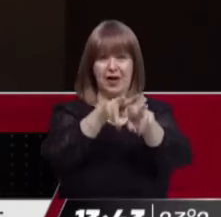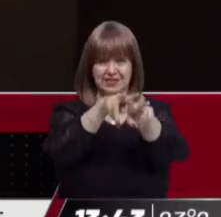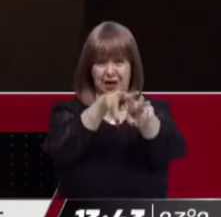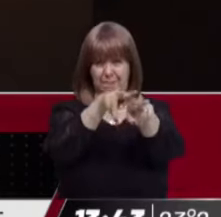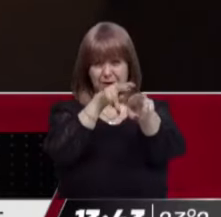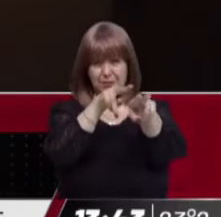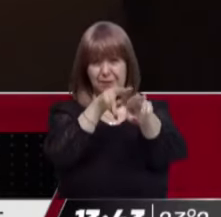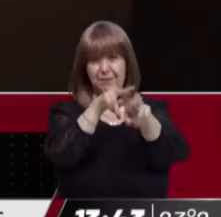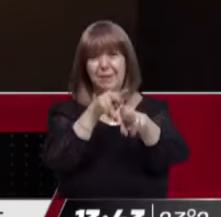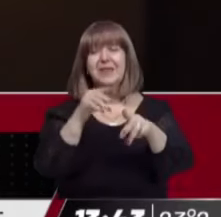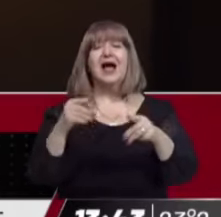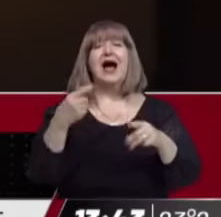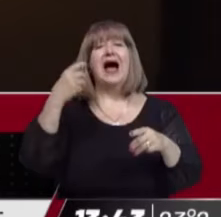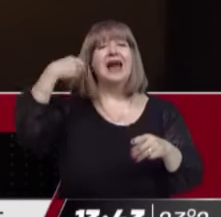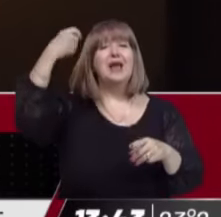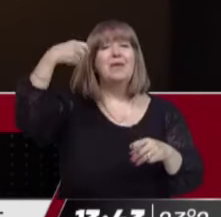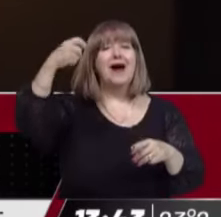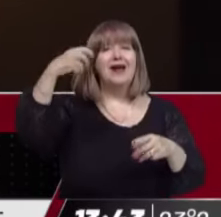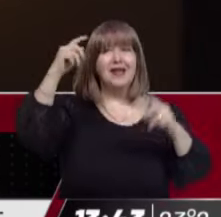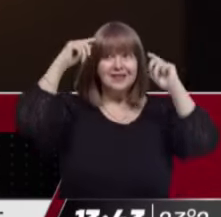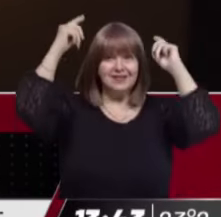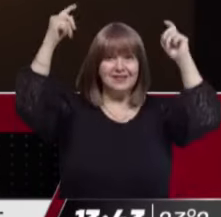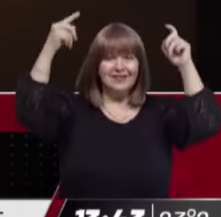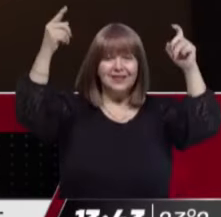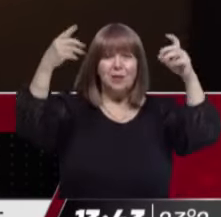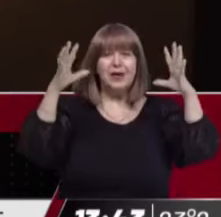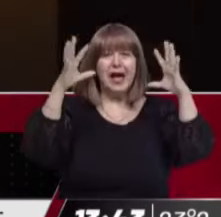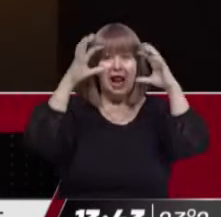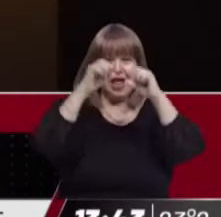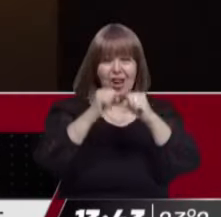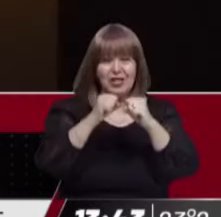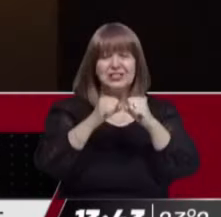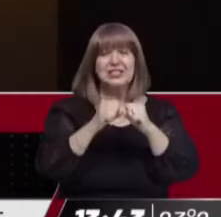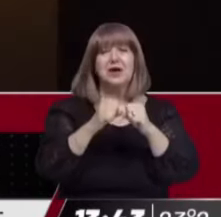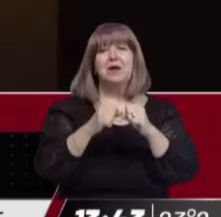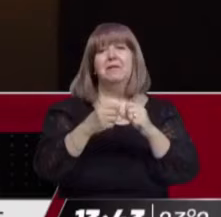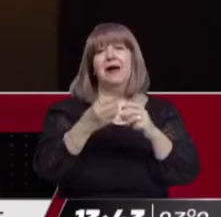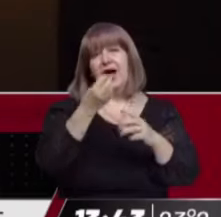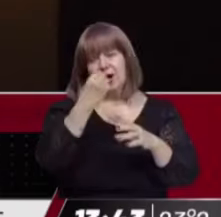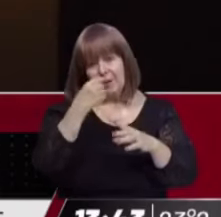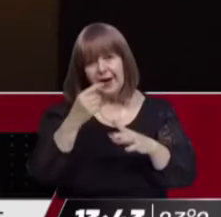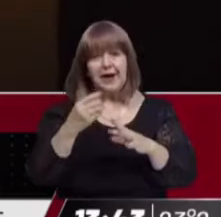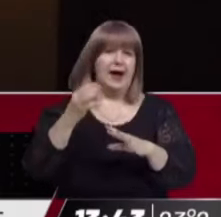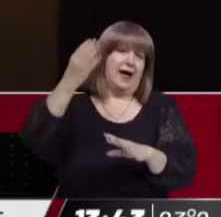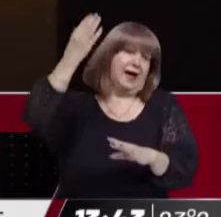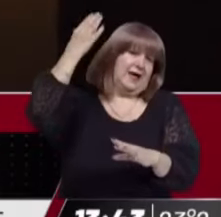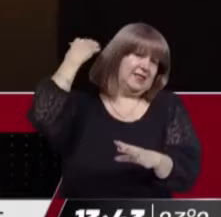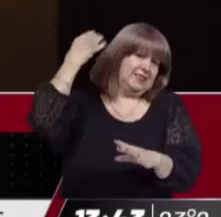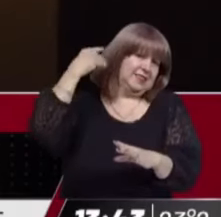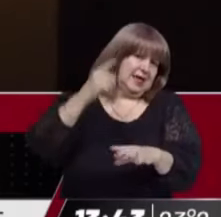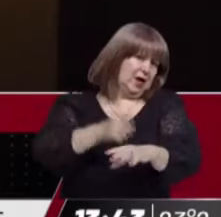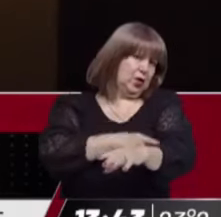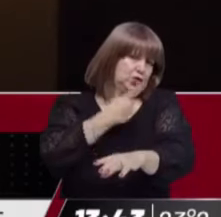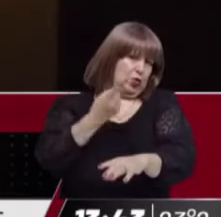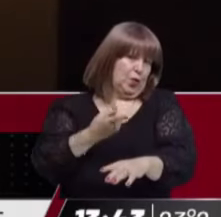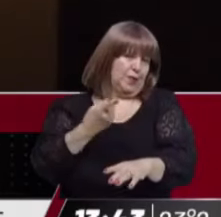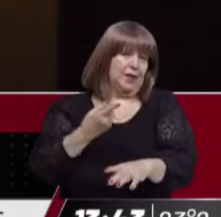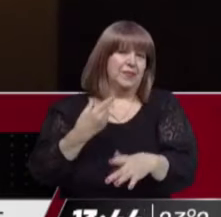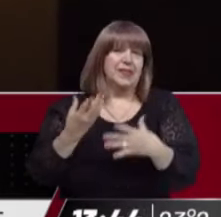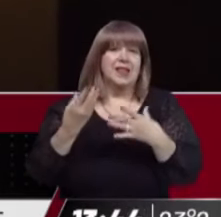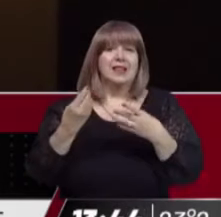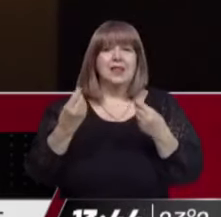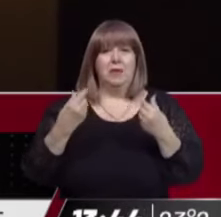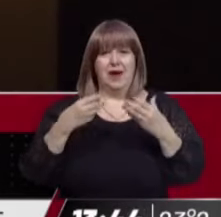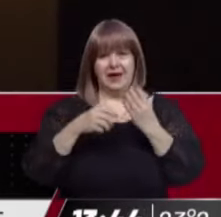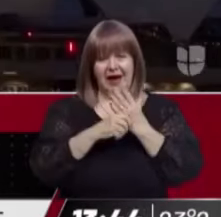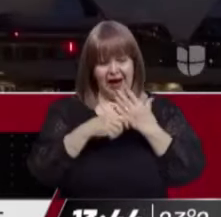Pero a todos aquellos animales que hacía falta cazar para faenar y después tener comida de conserva durante el invierno, ¿no?